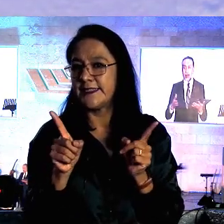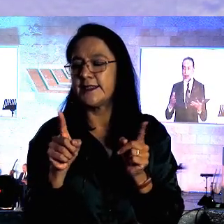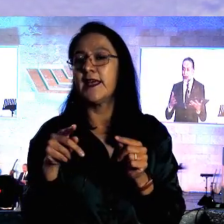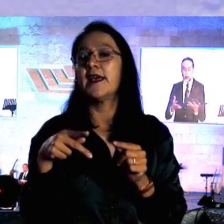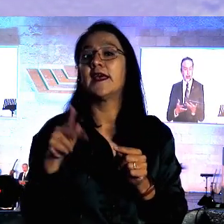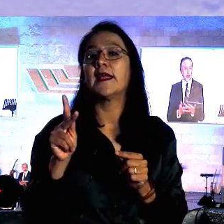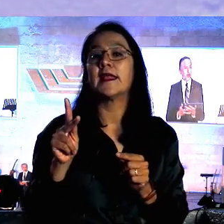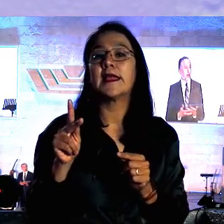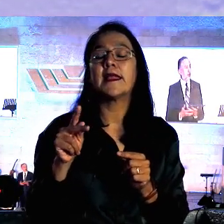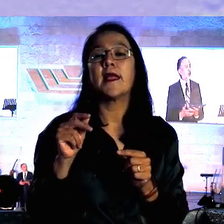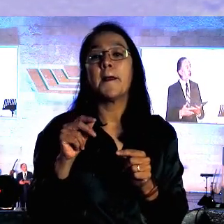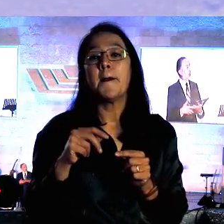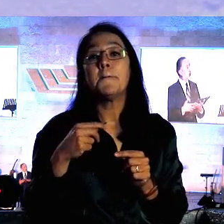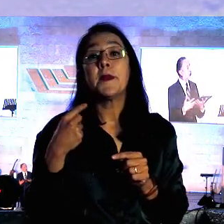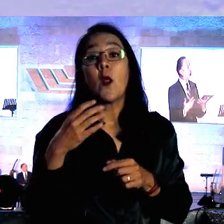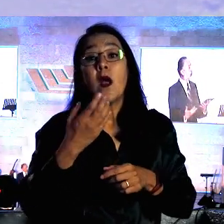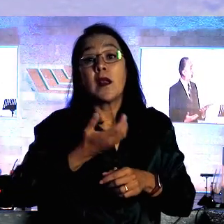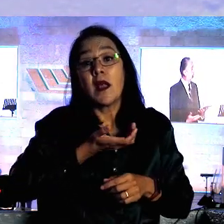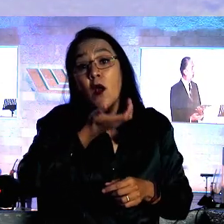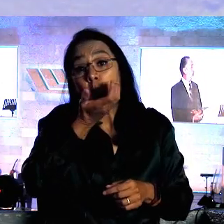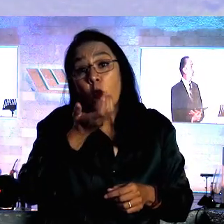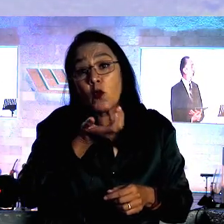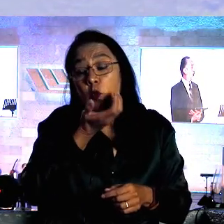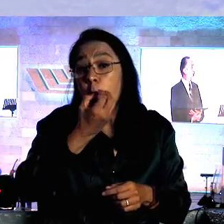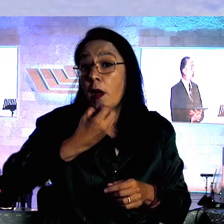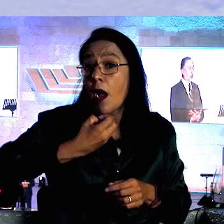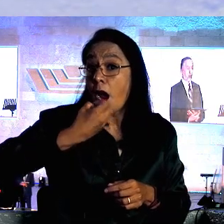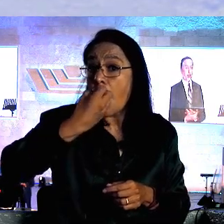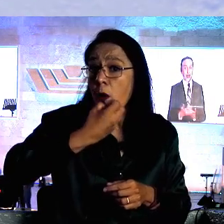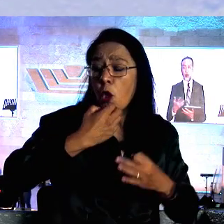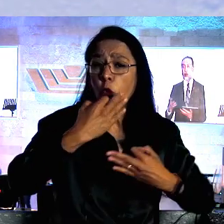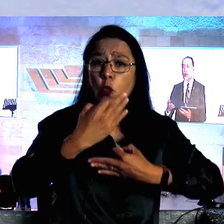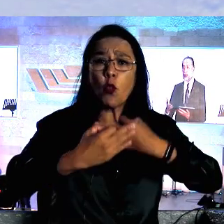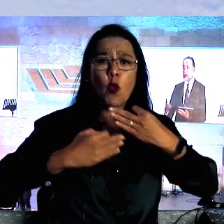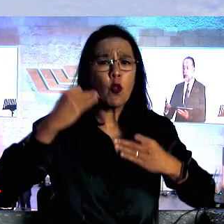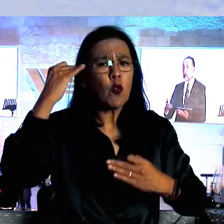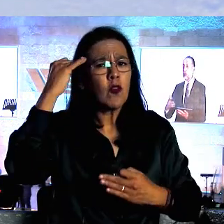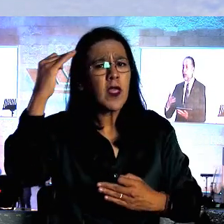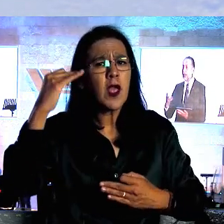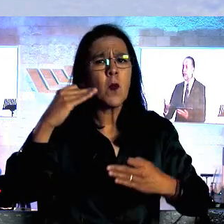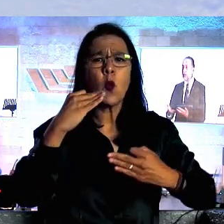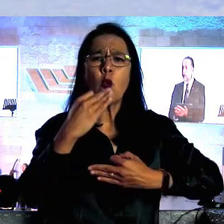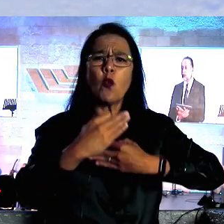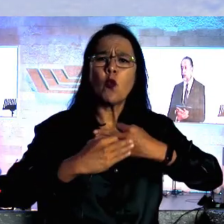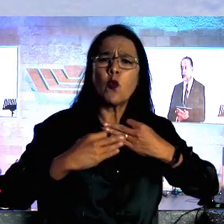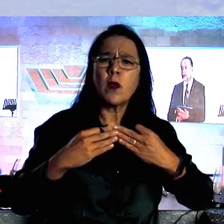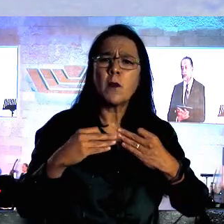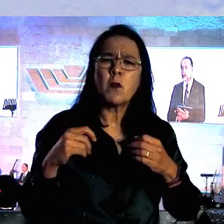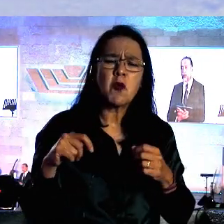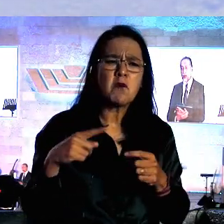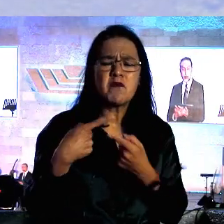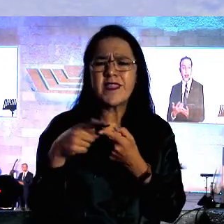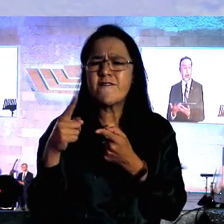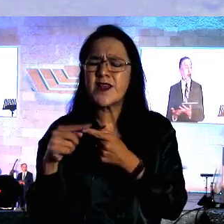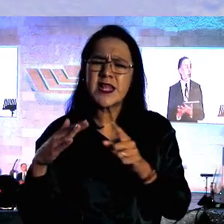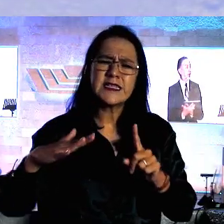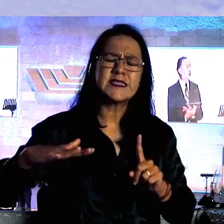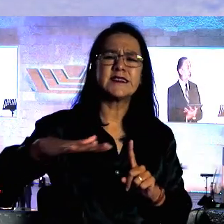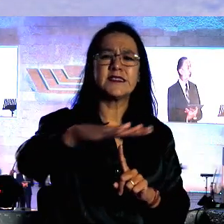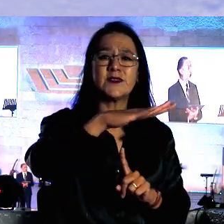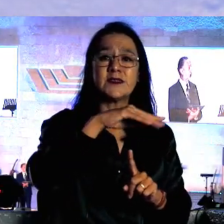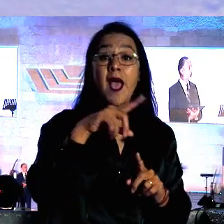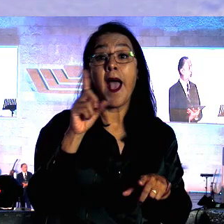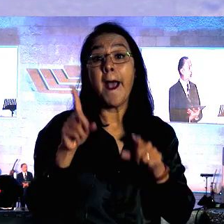el simple hecho de acostumbrarnos a orar en todo tiempo en todo momento por cualquier situación a veces hay que tomar